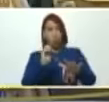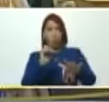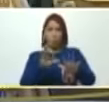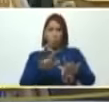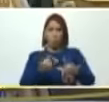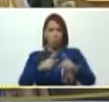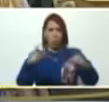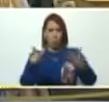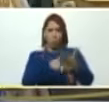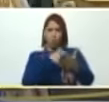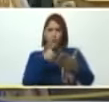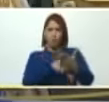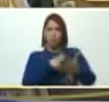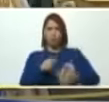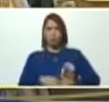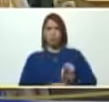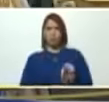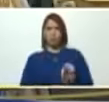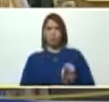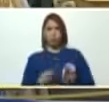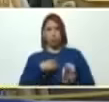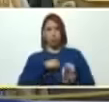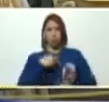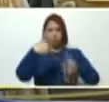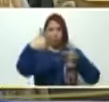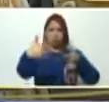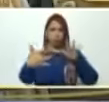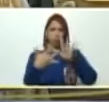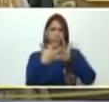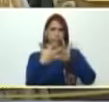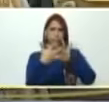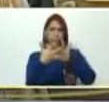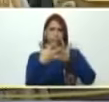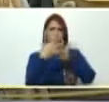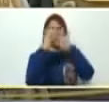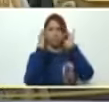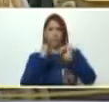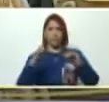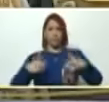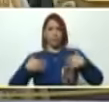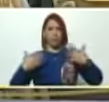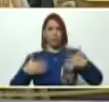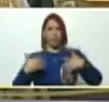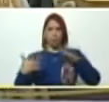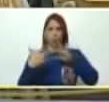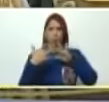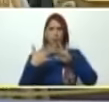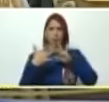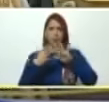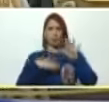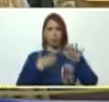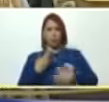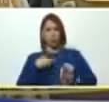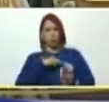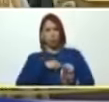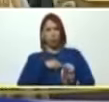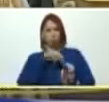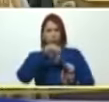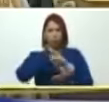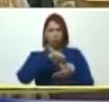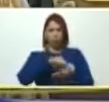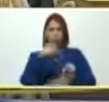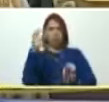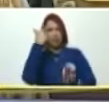computadora y bueno, allí nos conectamos. Qué felicidad conectarse y poder nosotros ubicar problemas